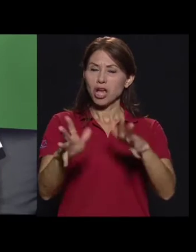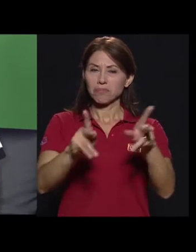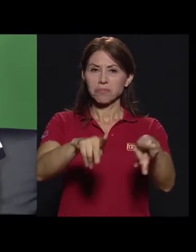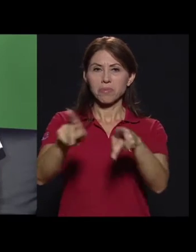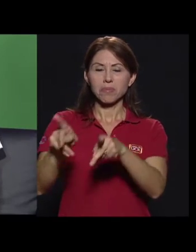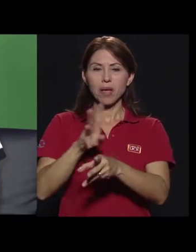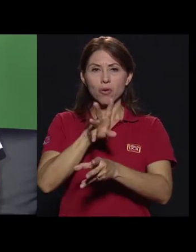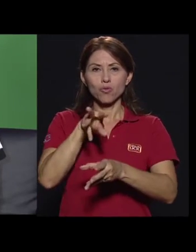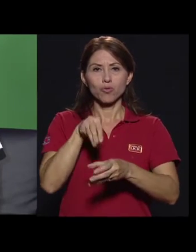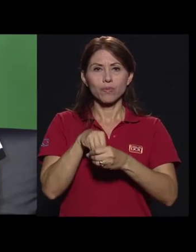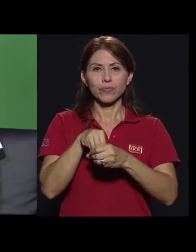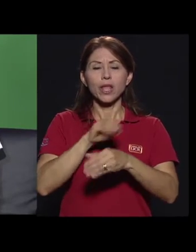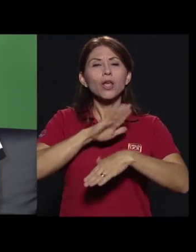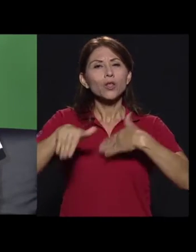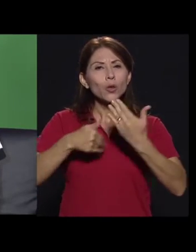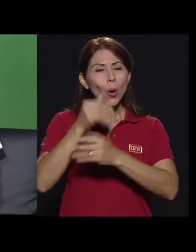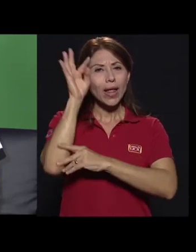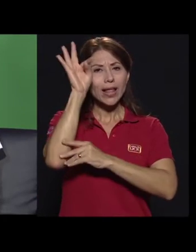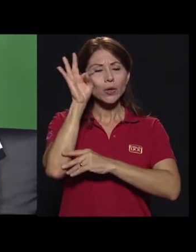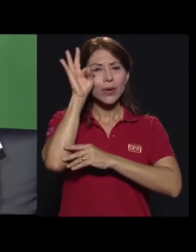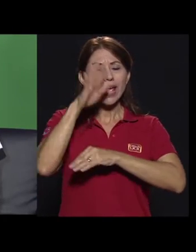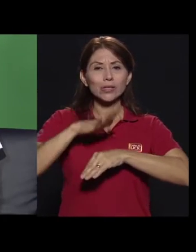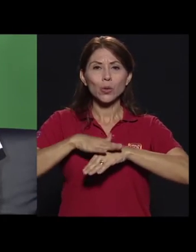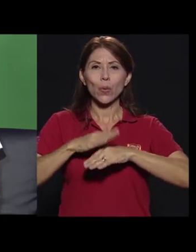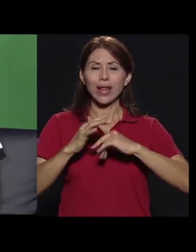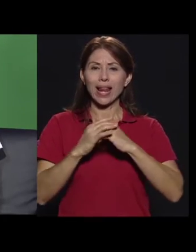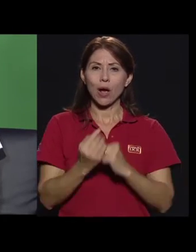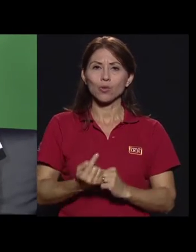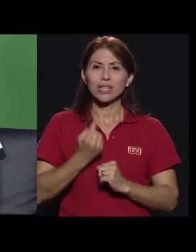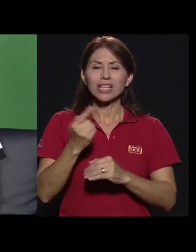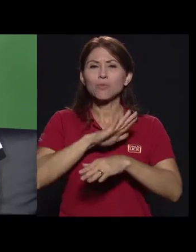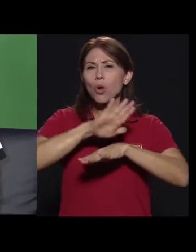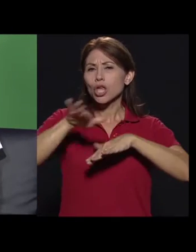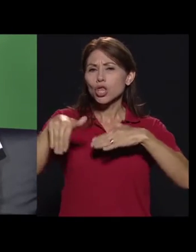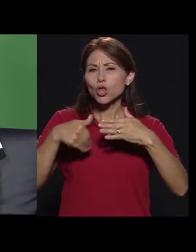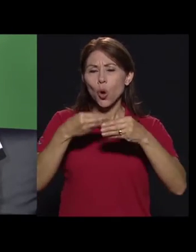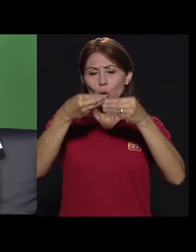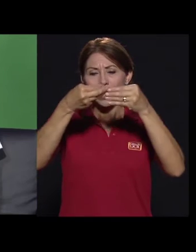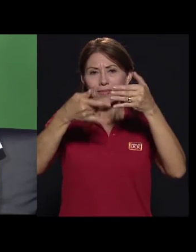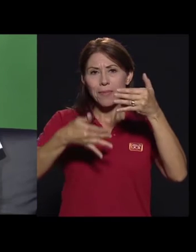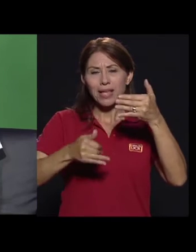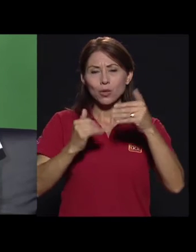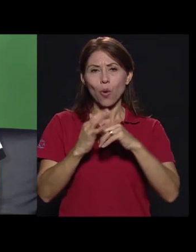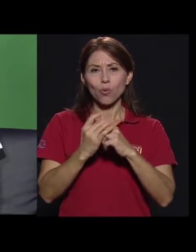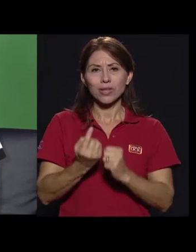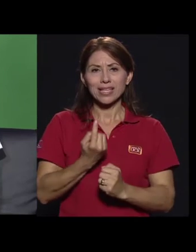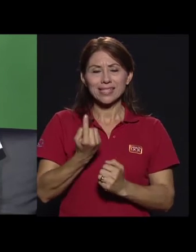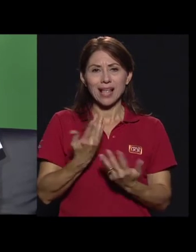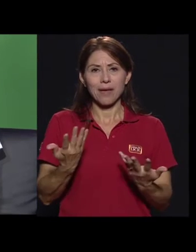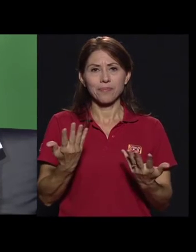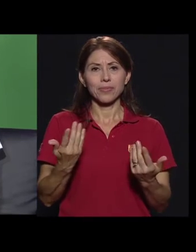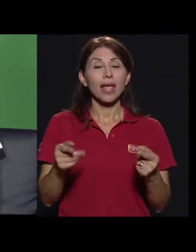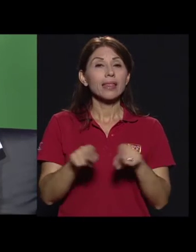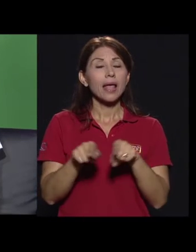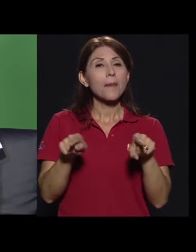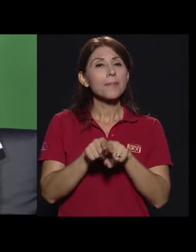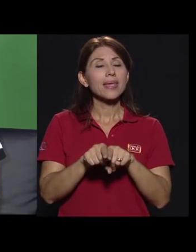lo que es toda la teoría acerca del autismo y de todo el aspecto autista, luego tenemos la parte